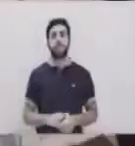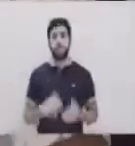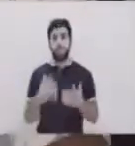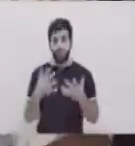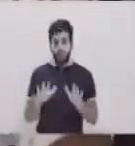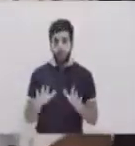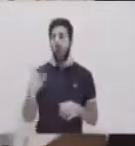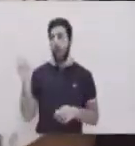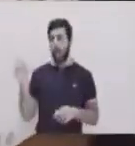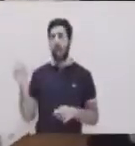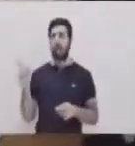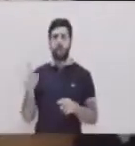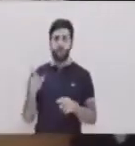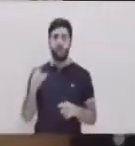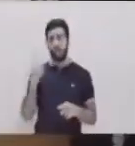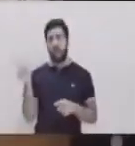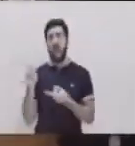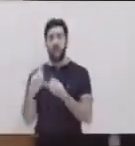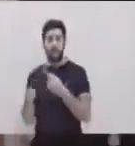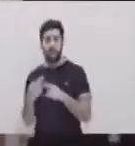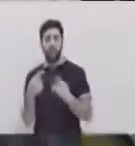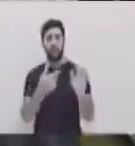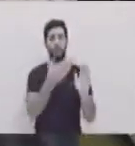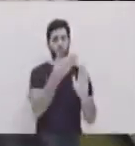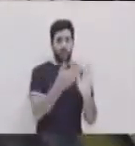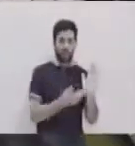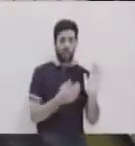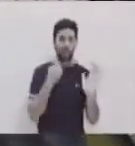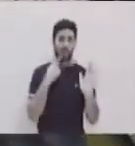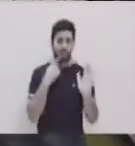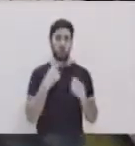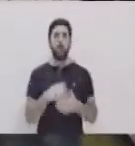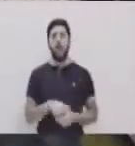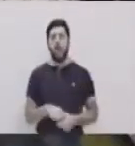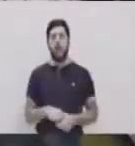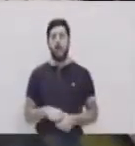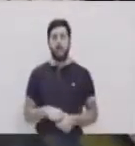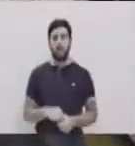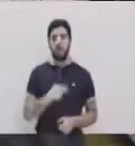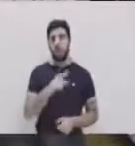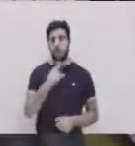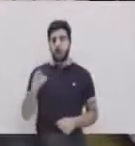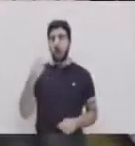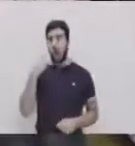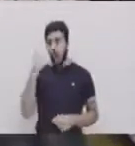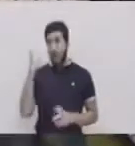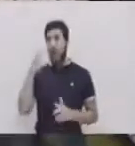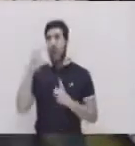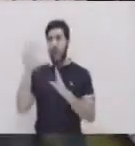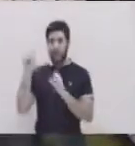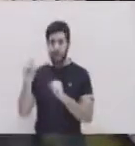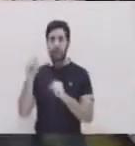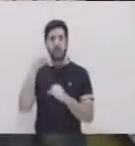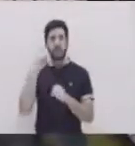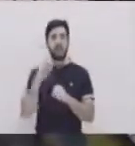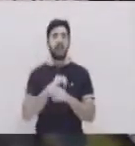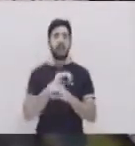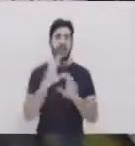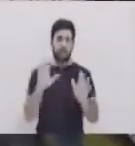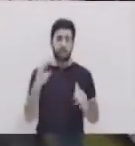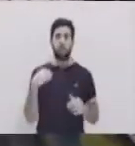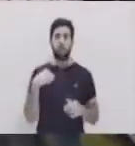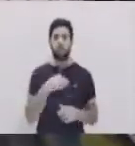y aquí pues ya a un director, ¿verdad? En este caso. Entonces, para que lo tengas, o también en casa lo tenga un poco más claro, vamos a establecer